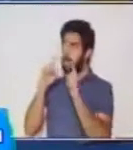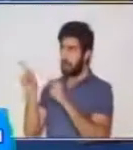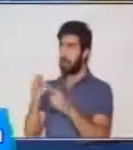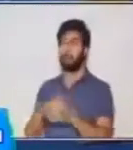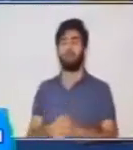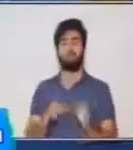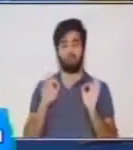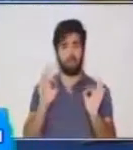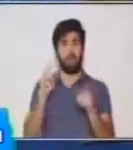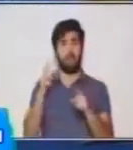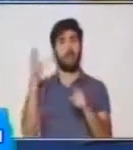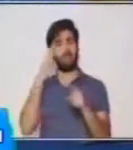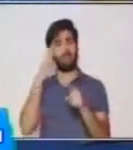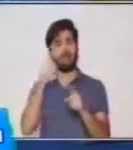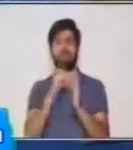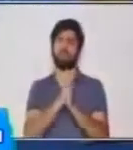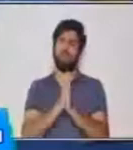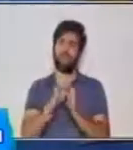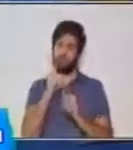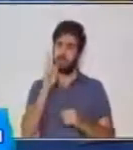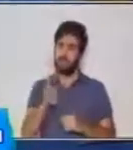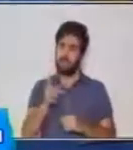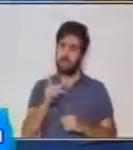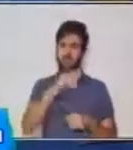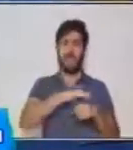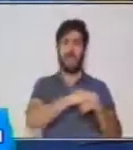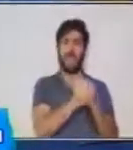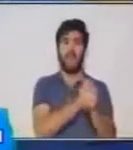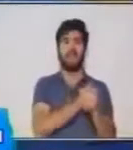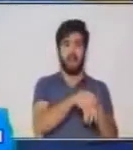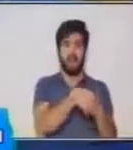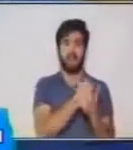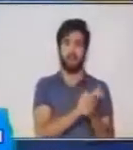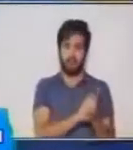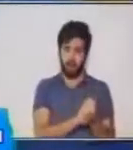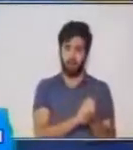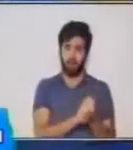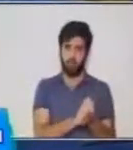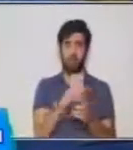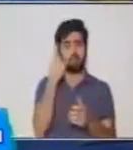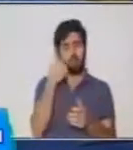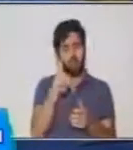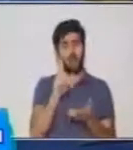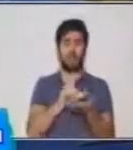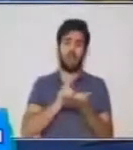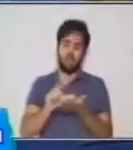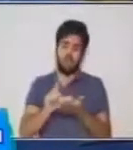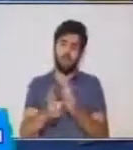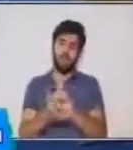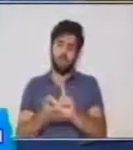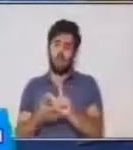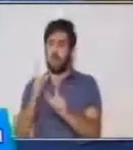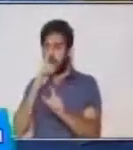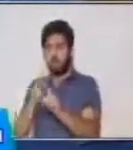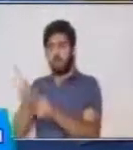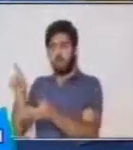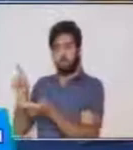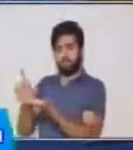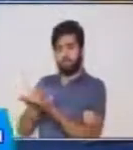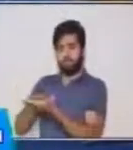laves constantemente tus manos con agua y jabón. Recuérdate que mantener tu higiene y desinfectártelas constantemente va a proteger tu